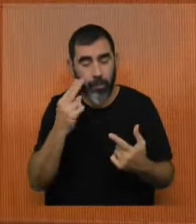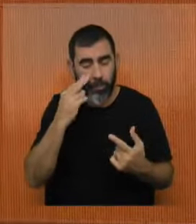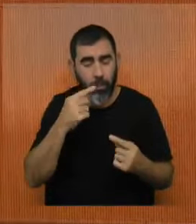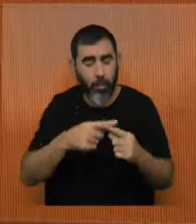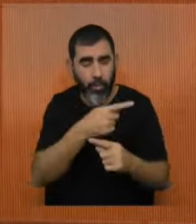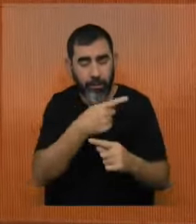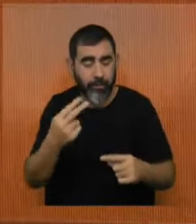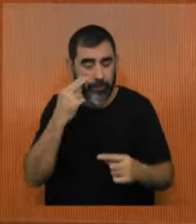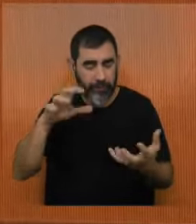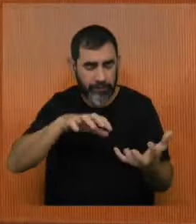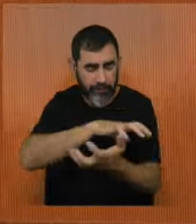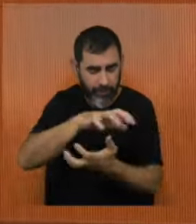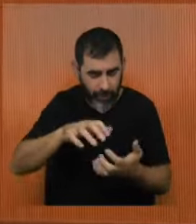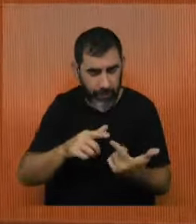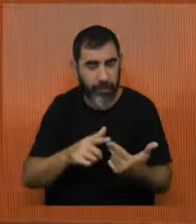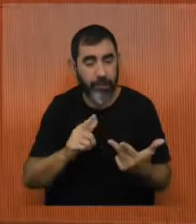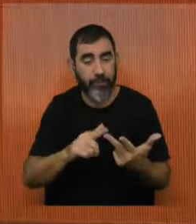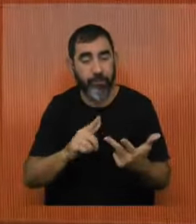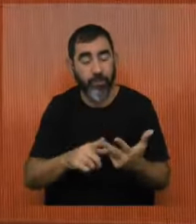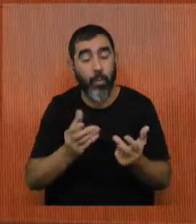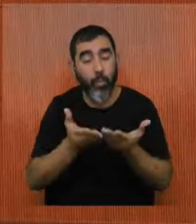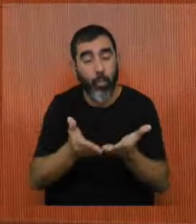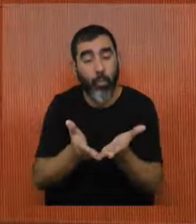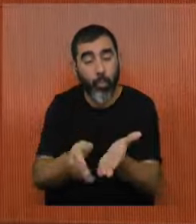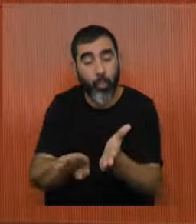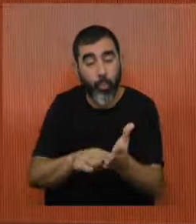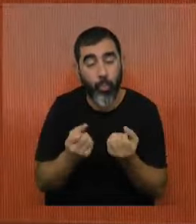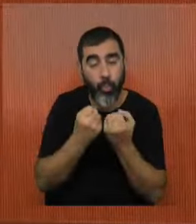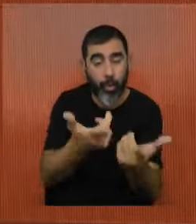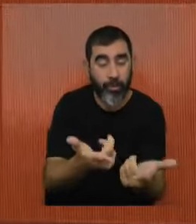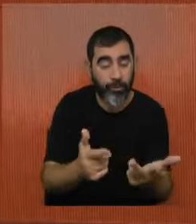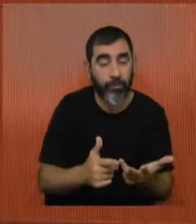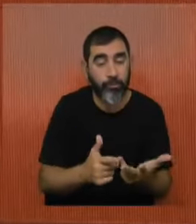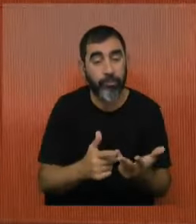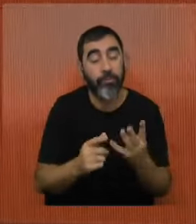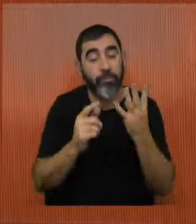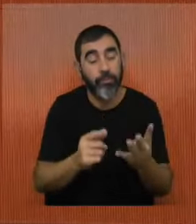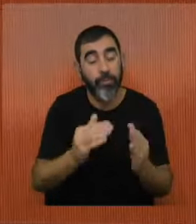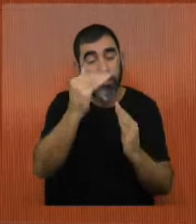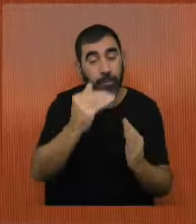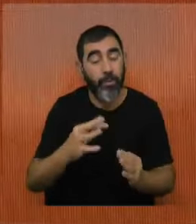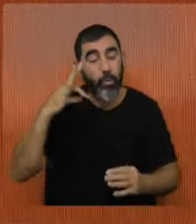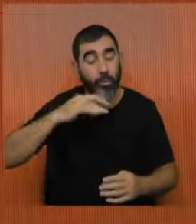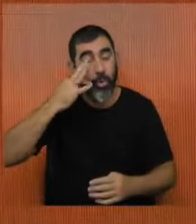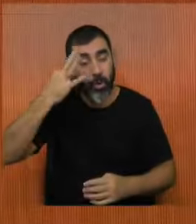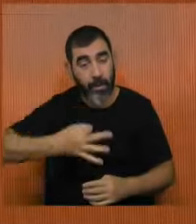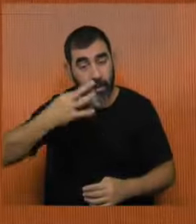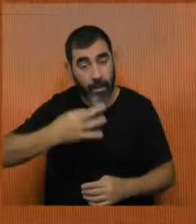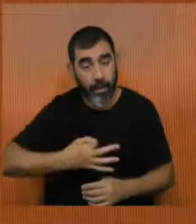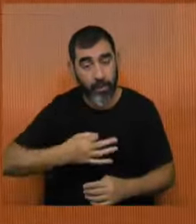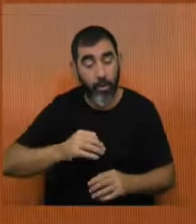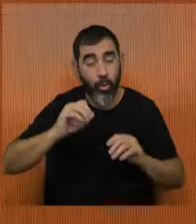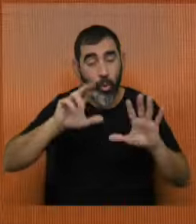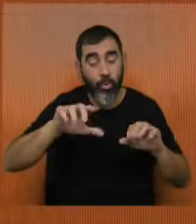por semana que nos ha entregado el puerto que ha logrado el salario real de